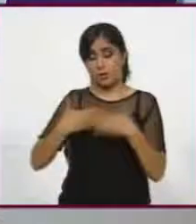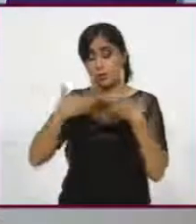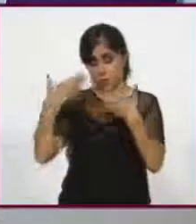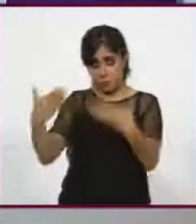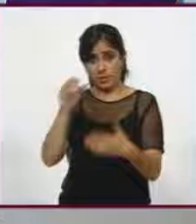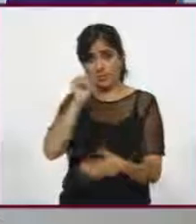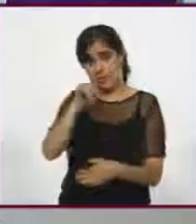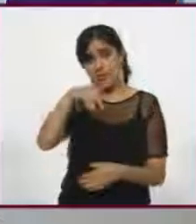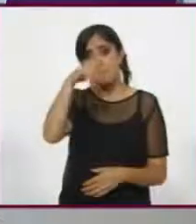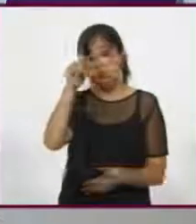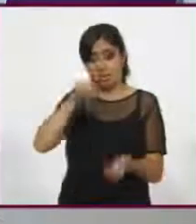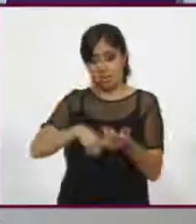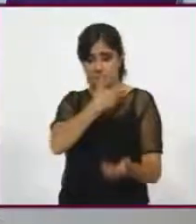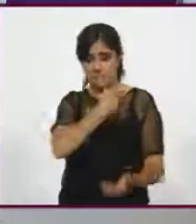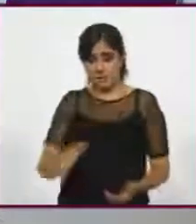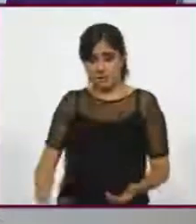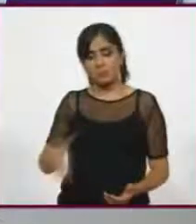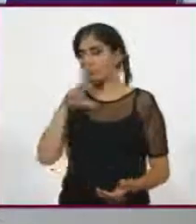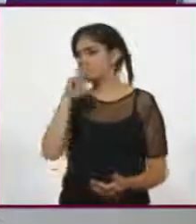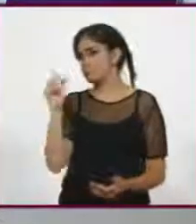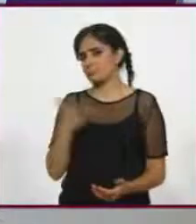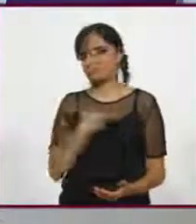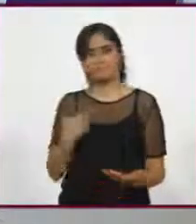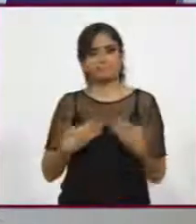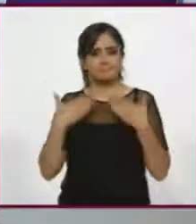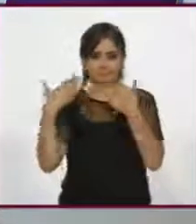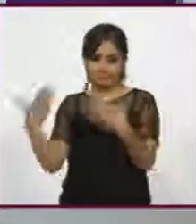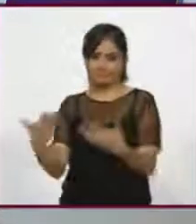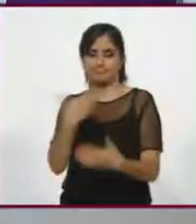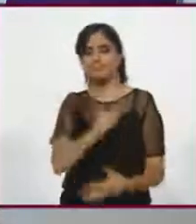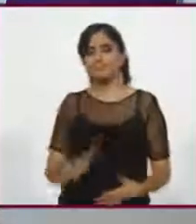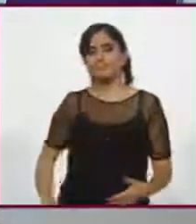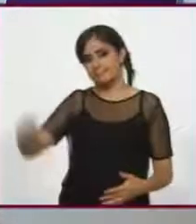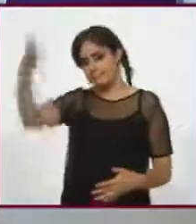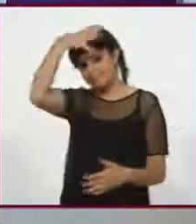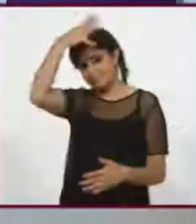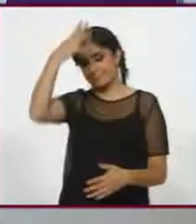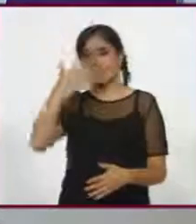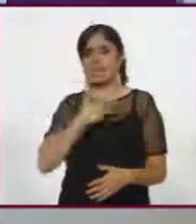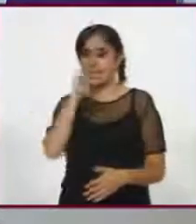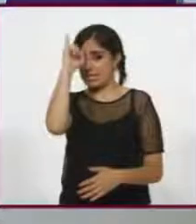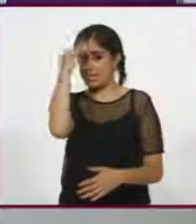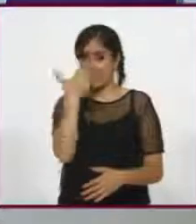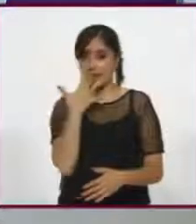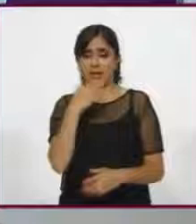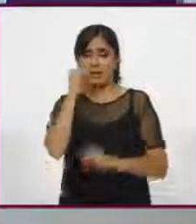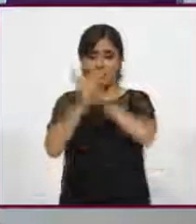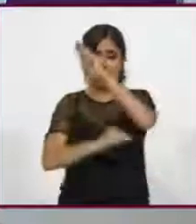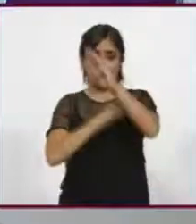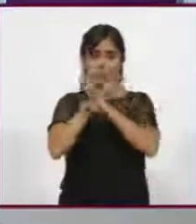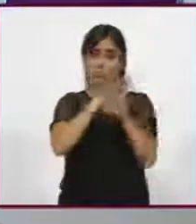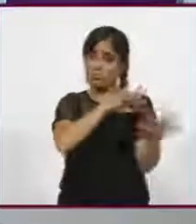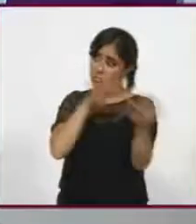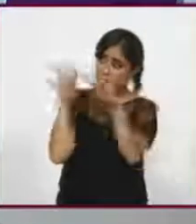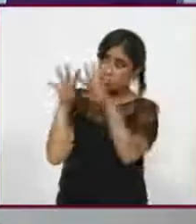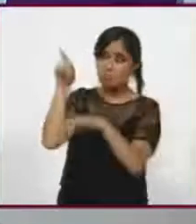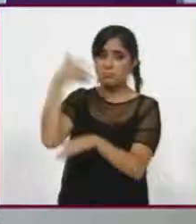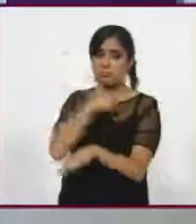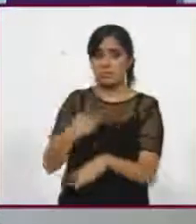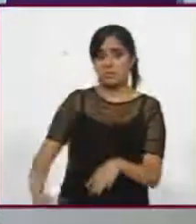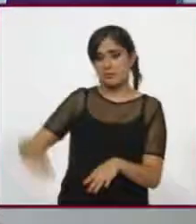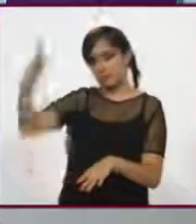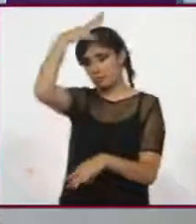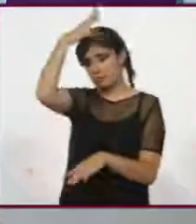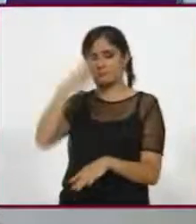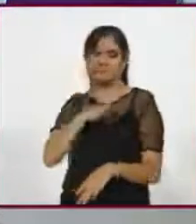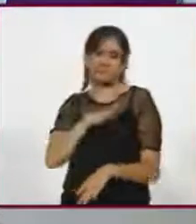gente, ¿no? Pero sí queda claro que pues el presidente Trump tiene un problema de imagen en el mundo, y nosotros, y en México en